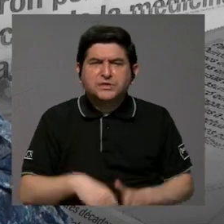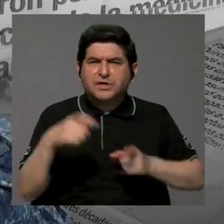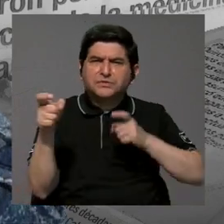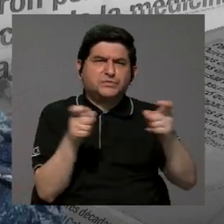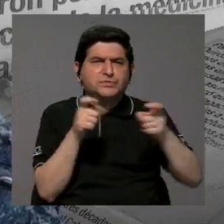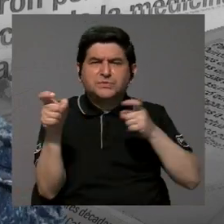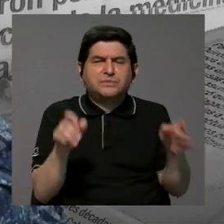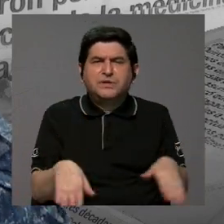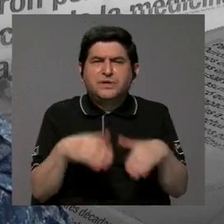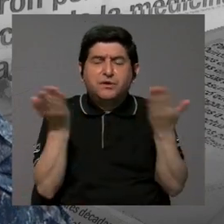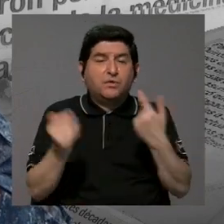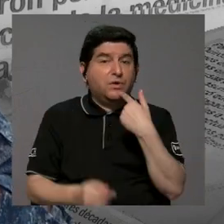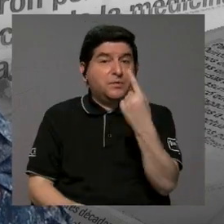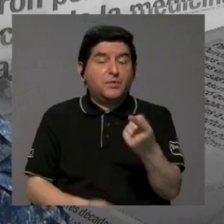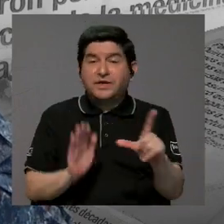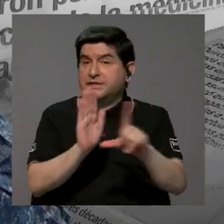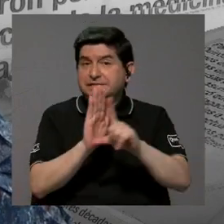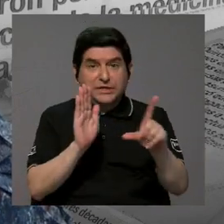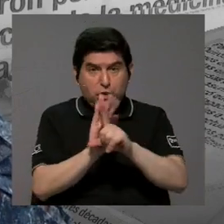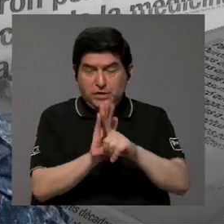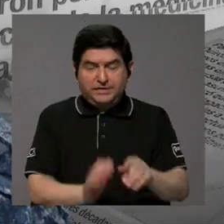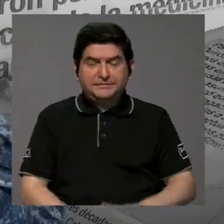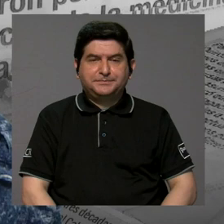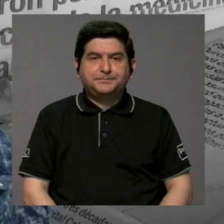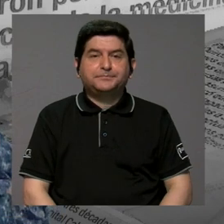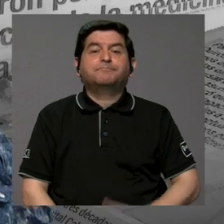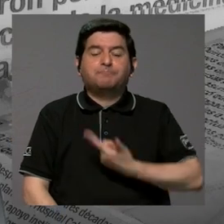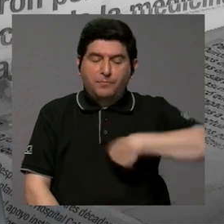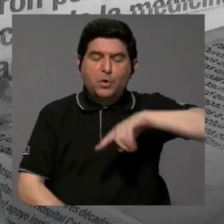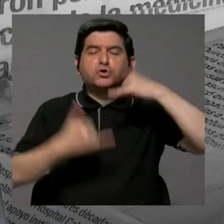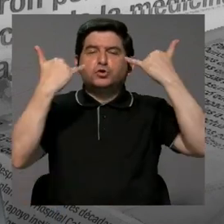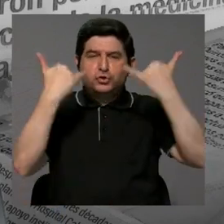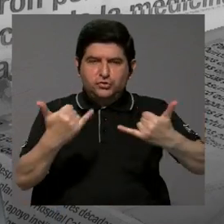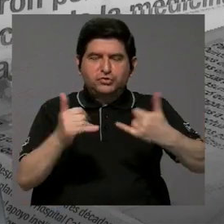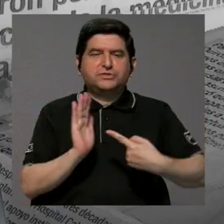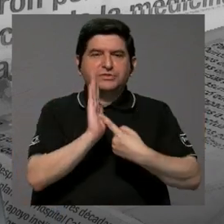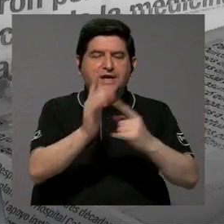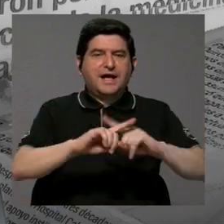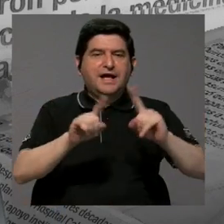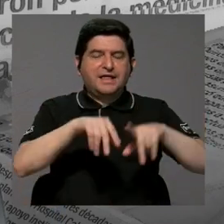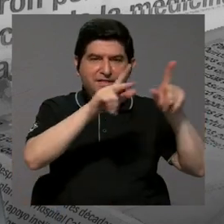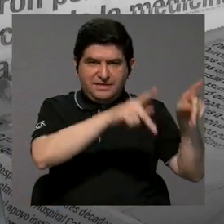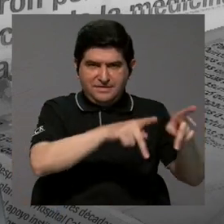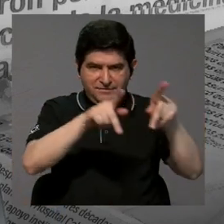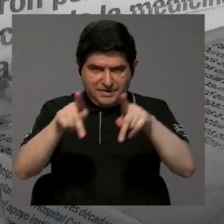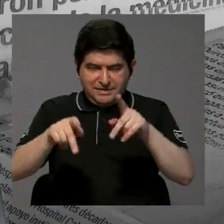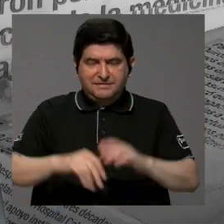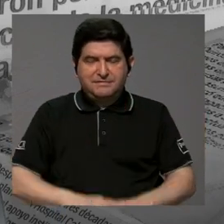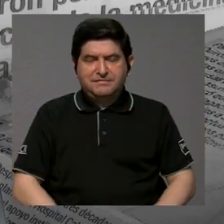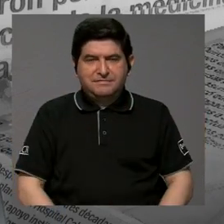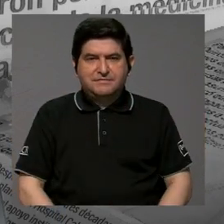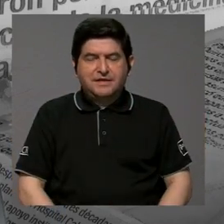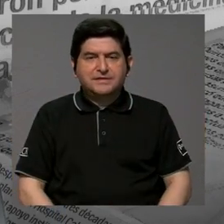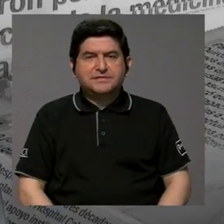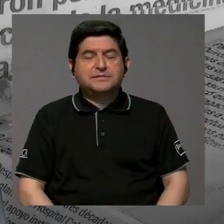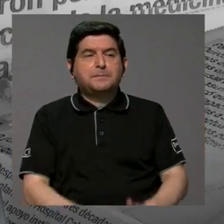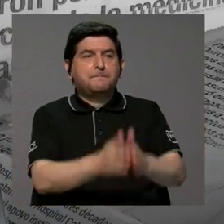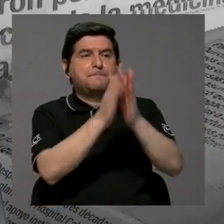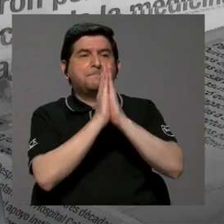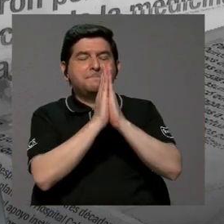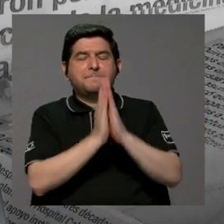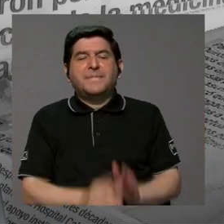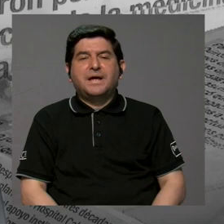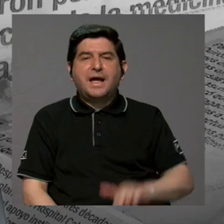están manejando, puesto que usted habla de ilegalidad? Claro, sí, nosotros ya presentamos varios pacientes, hemos presentado